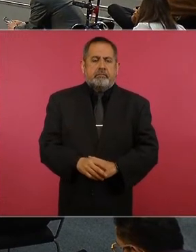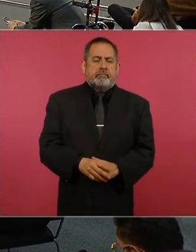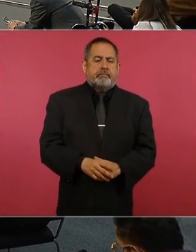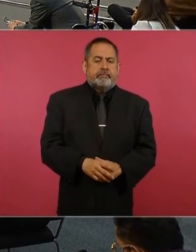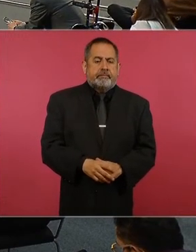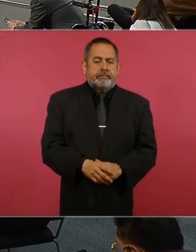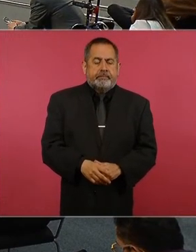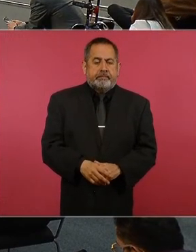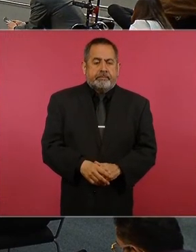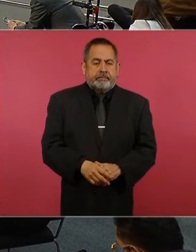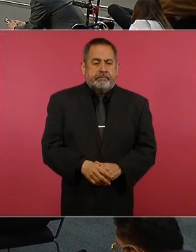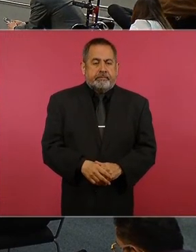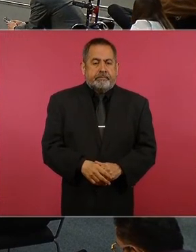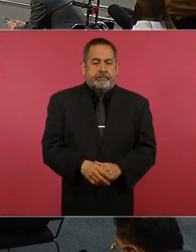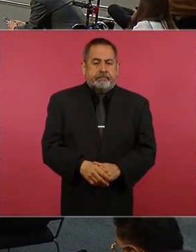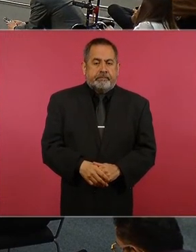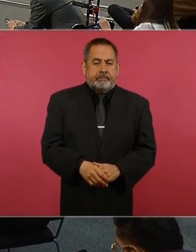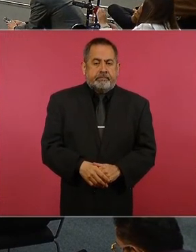Pero